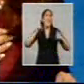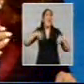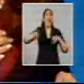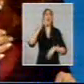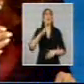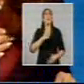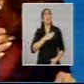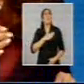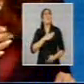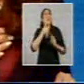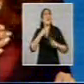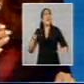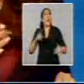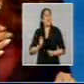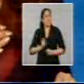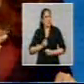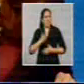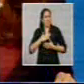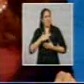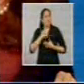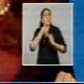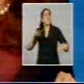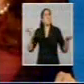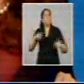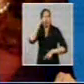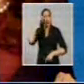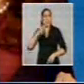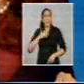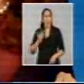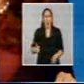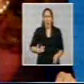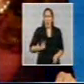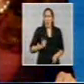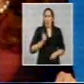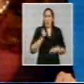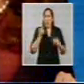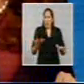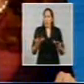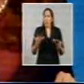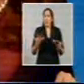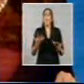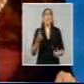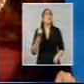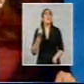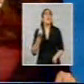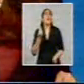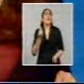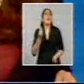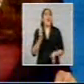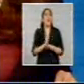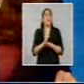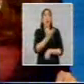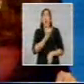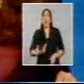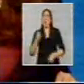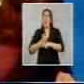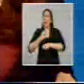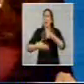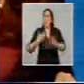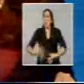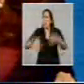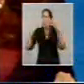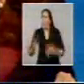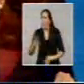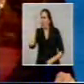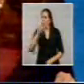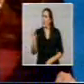el pecho henchido de orgullo el himno, no solamente es porque hemos hecho un buen gobierno, sino